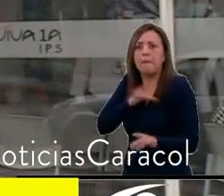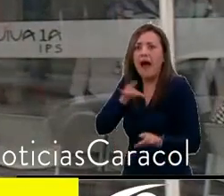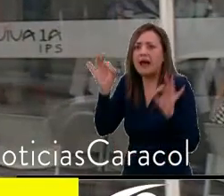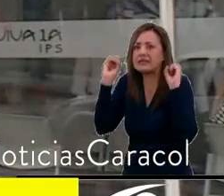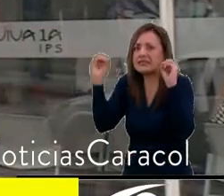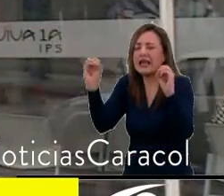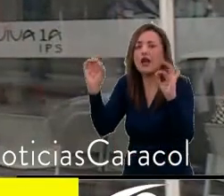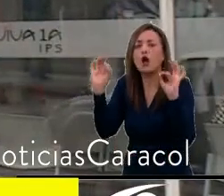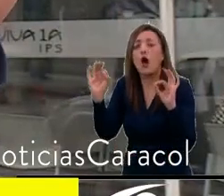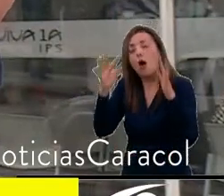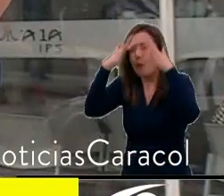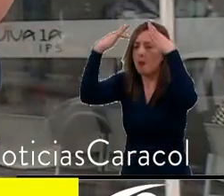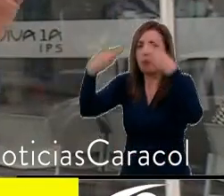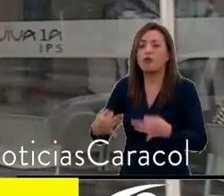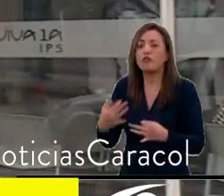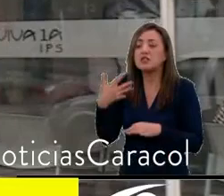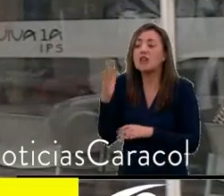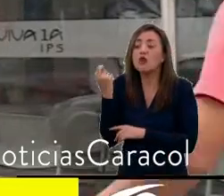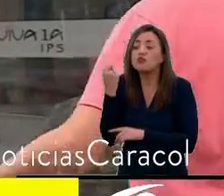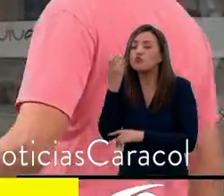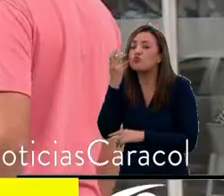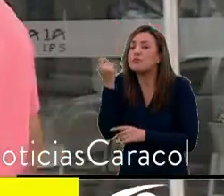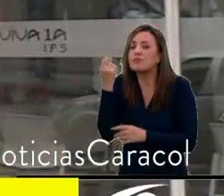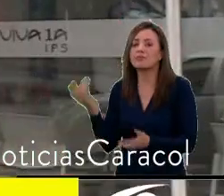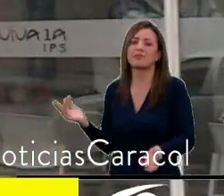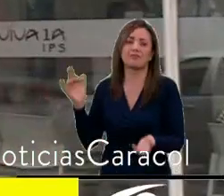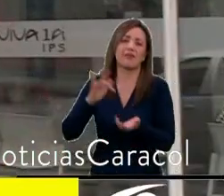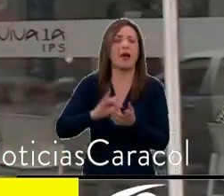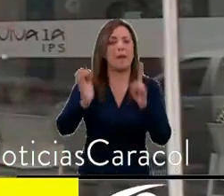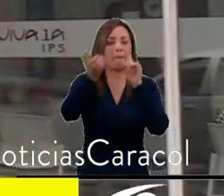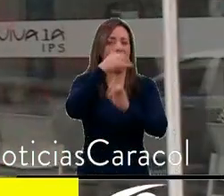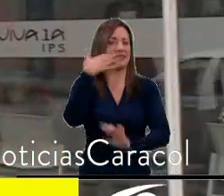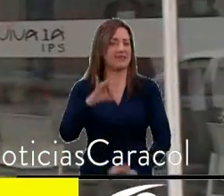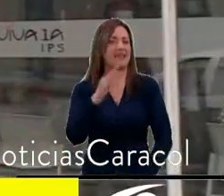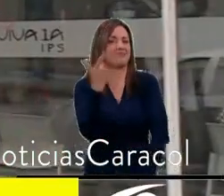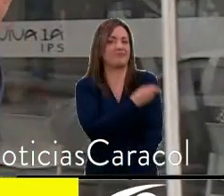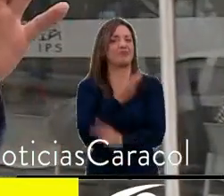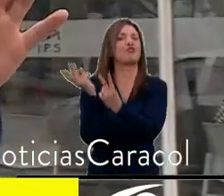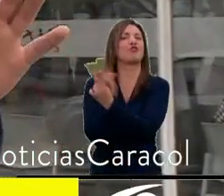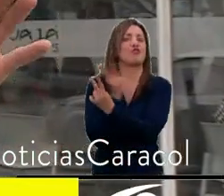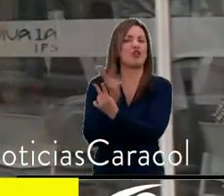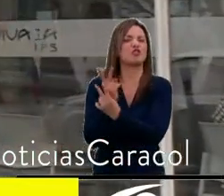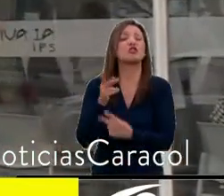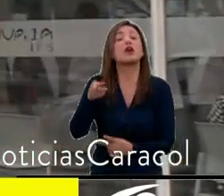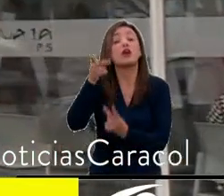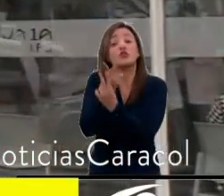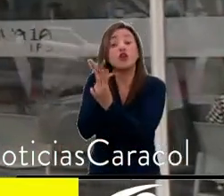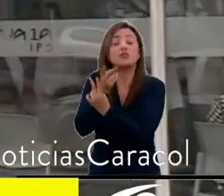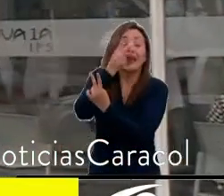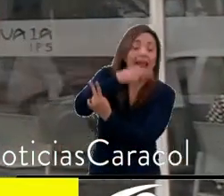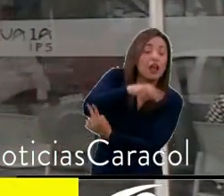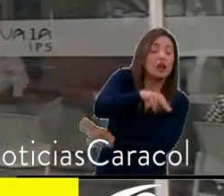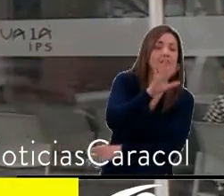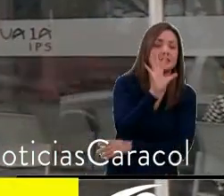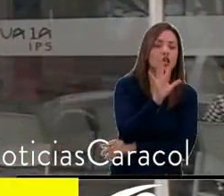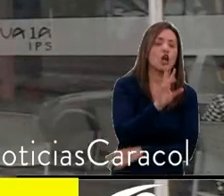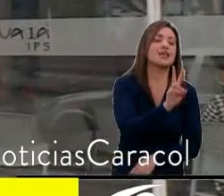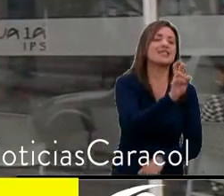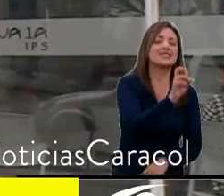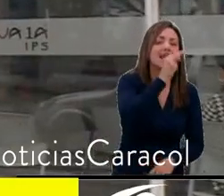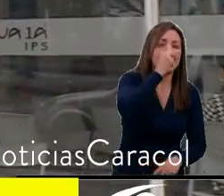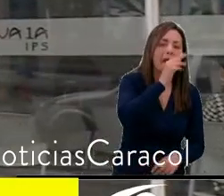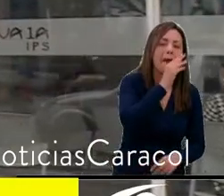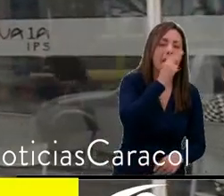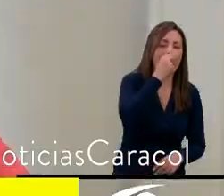COVID y por fin, hace tan solo unos días, logró recibir la vacuna. Ellos tienen 5 hijos, 7 nietos y 4 bisnietos.